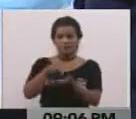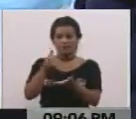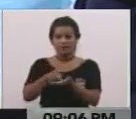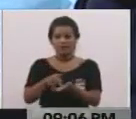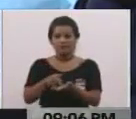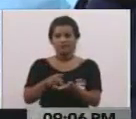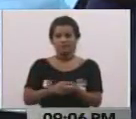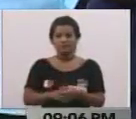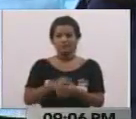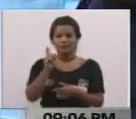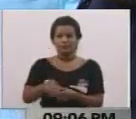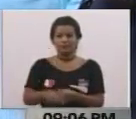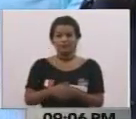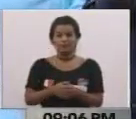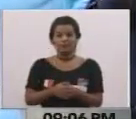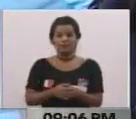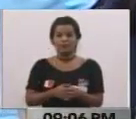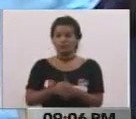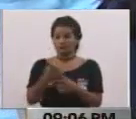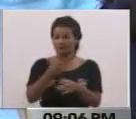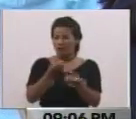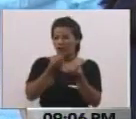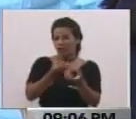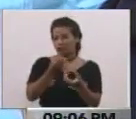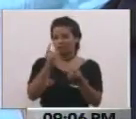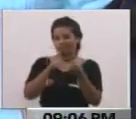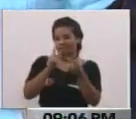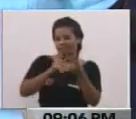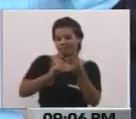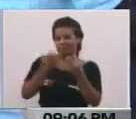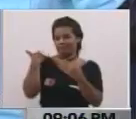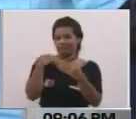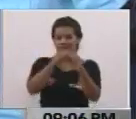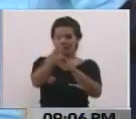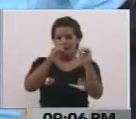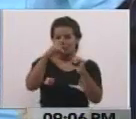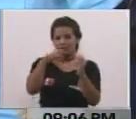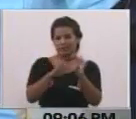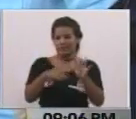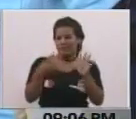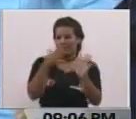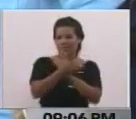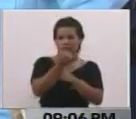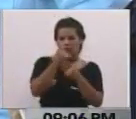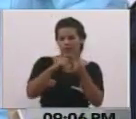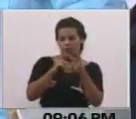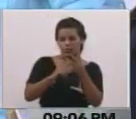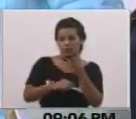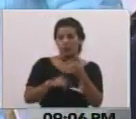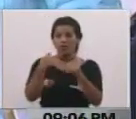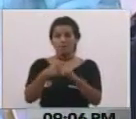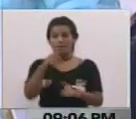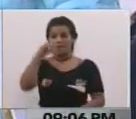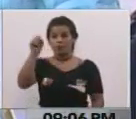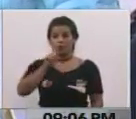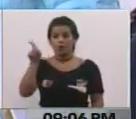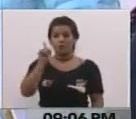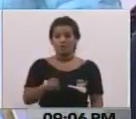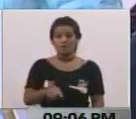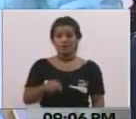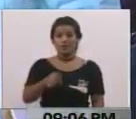Río 2016. Pero también el jefe de Estado precisaba el grado y la importancia de